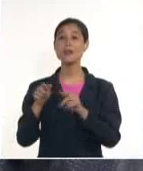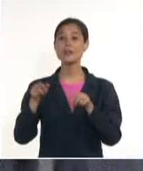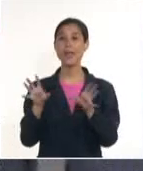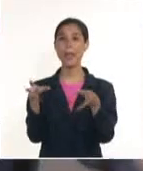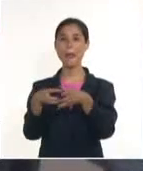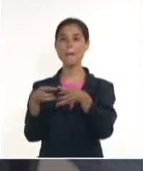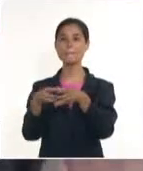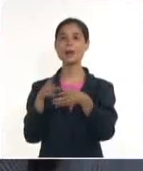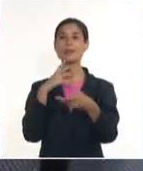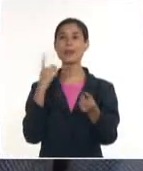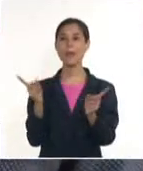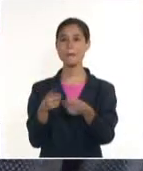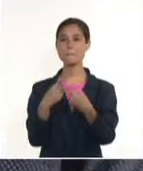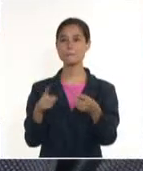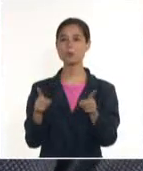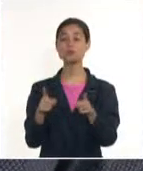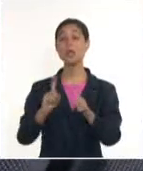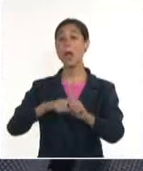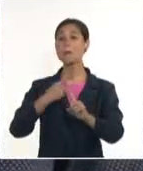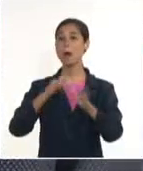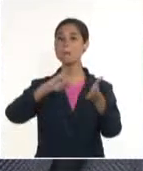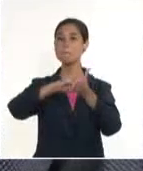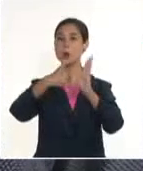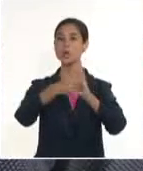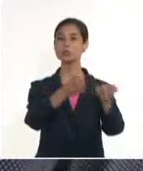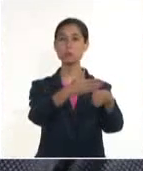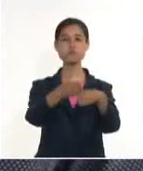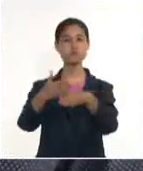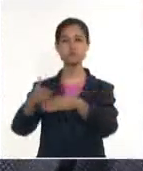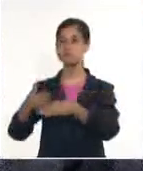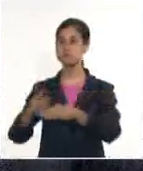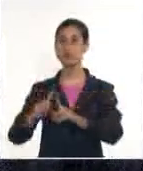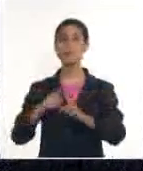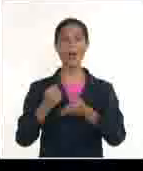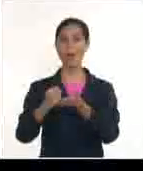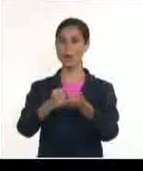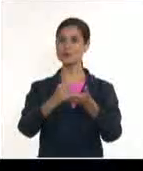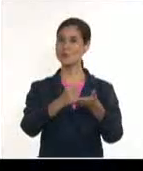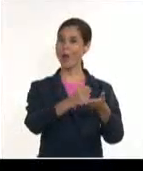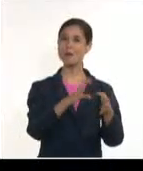otros proyectos, siendo tecladista de Fito de Río, colaborando con otros artistas.